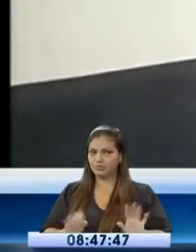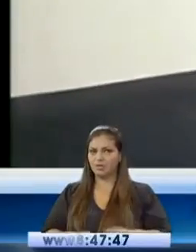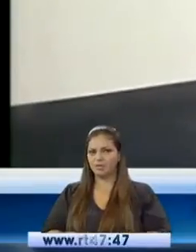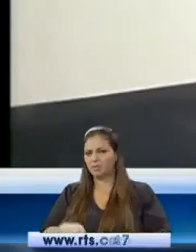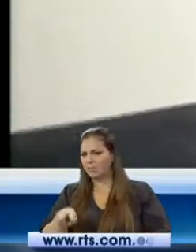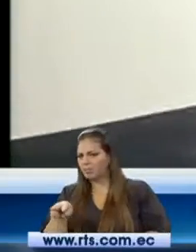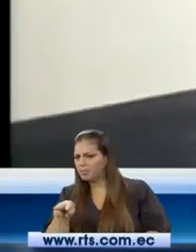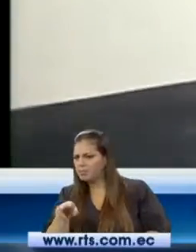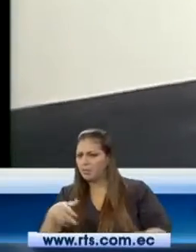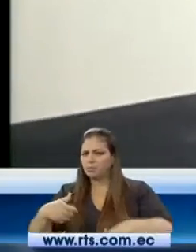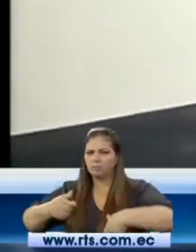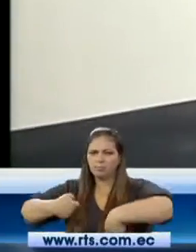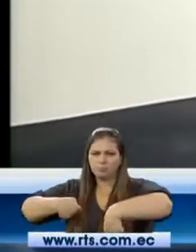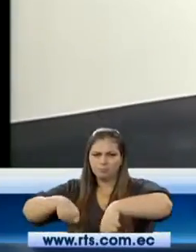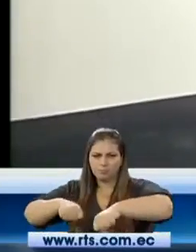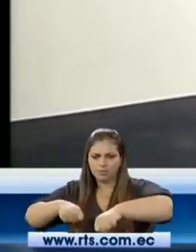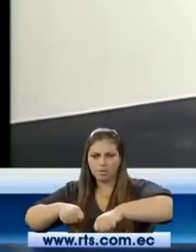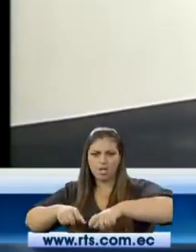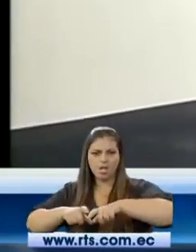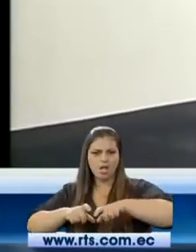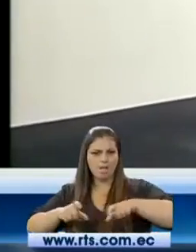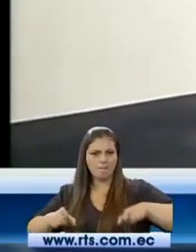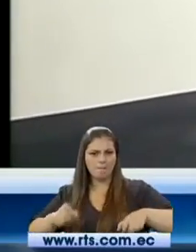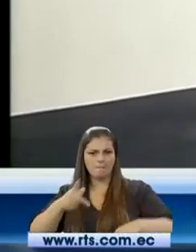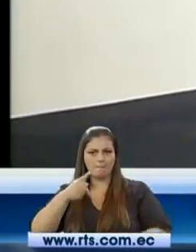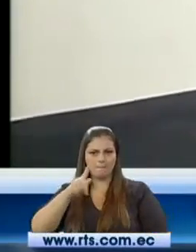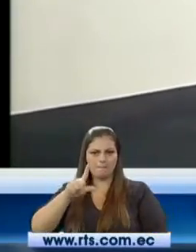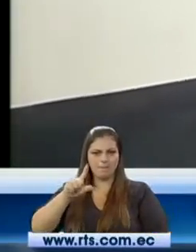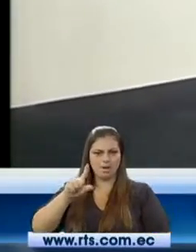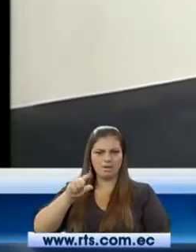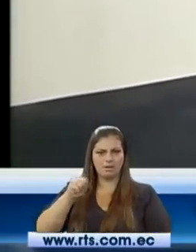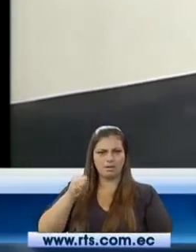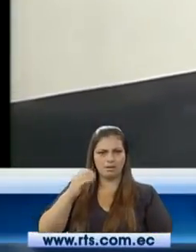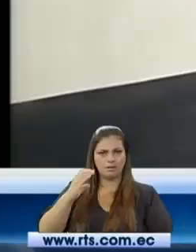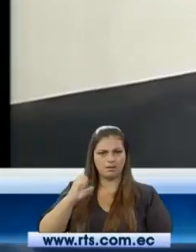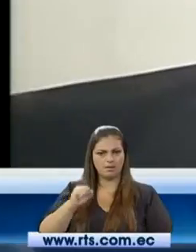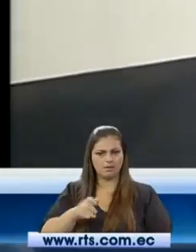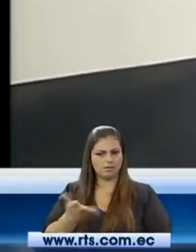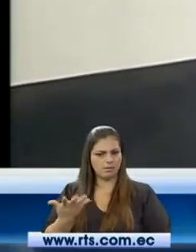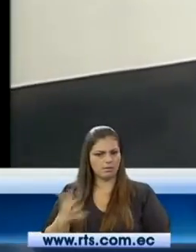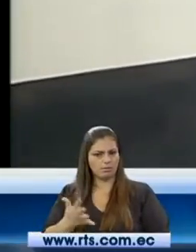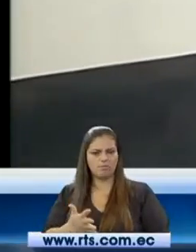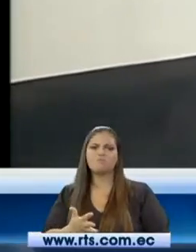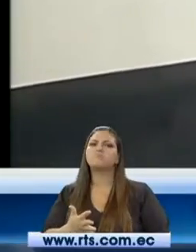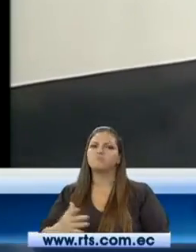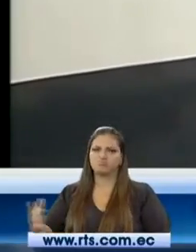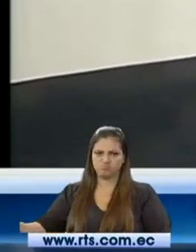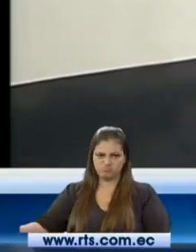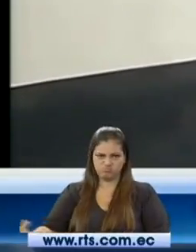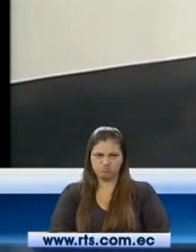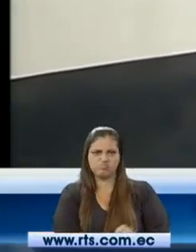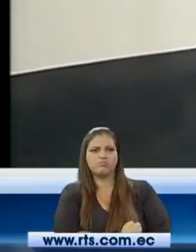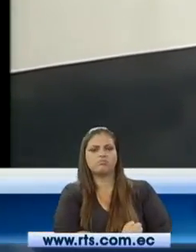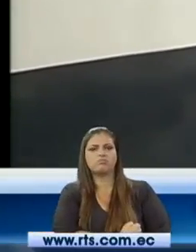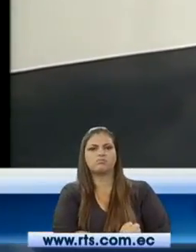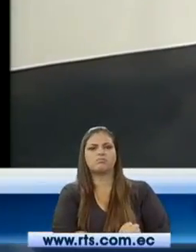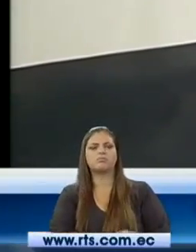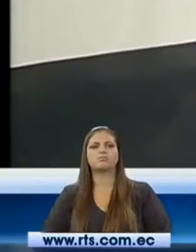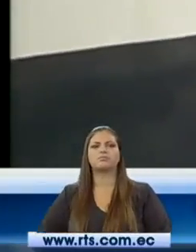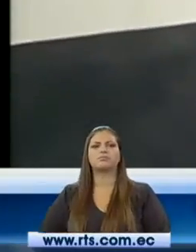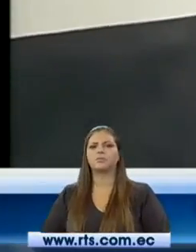motocicleta sin la debida placa, bueno, claro, tendría que ser retenida. Eso no ha habido el día de